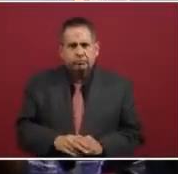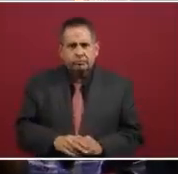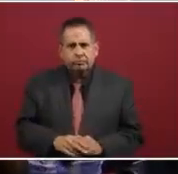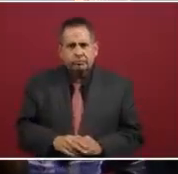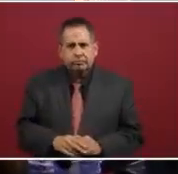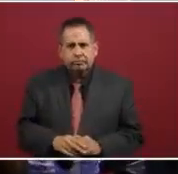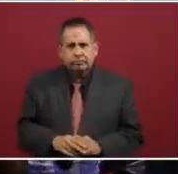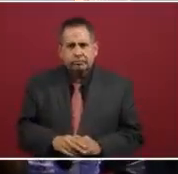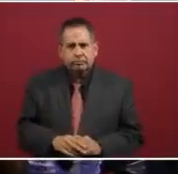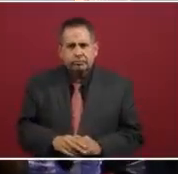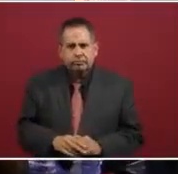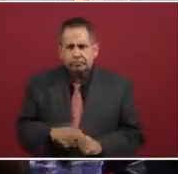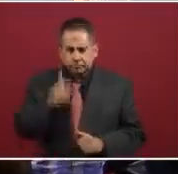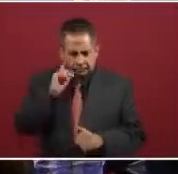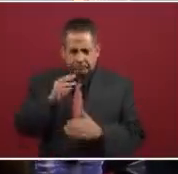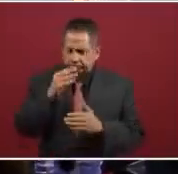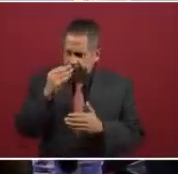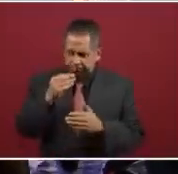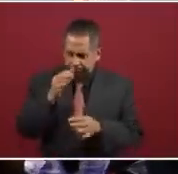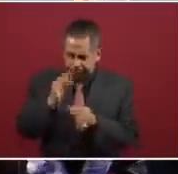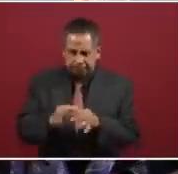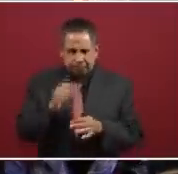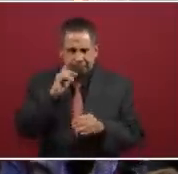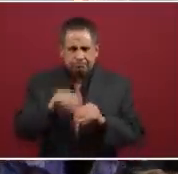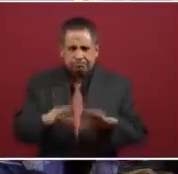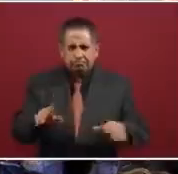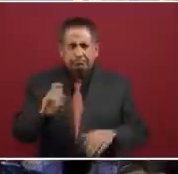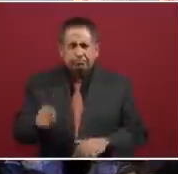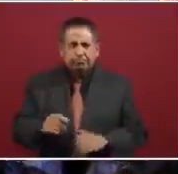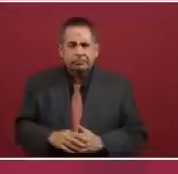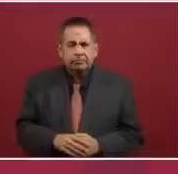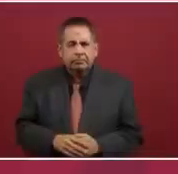¿Mande? Sin falta. Pero es más,